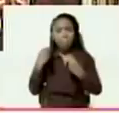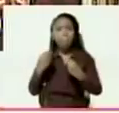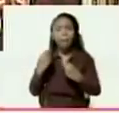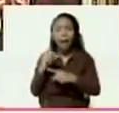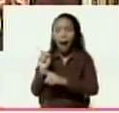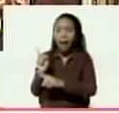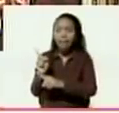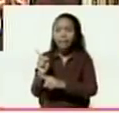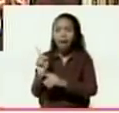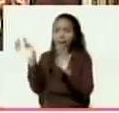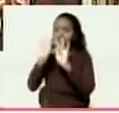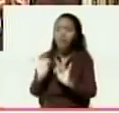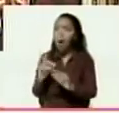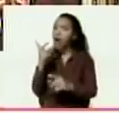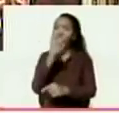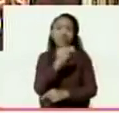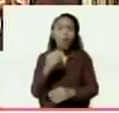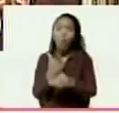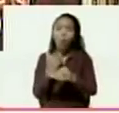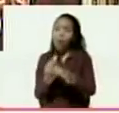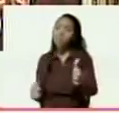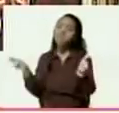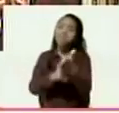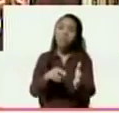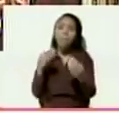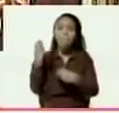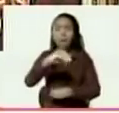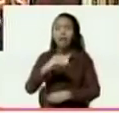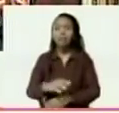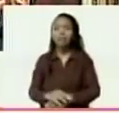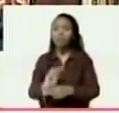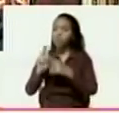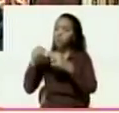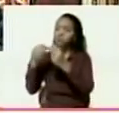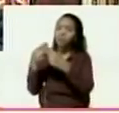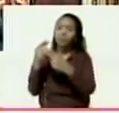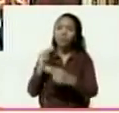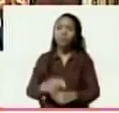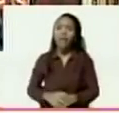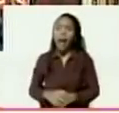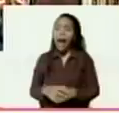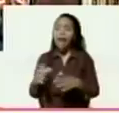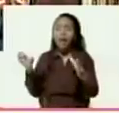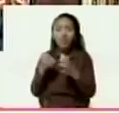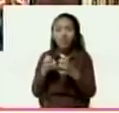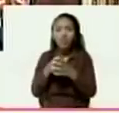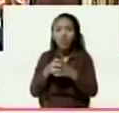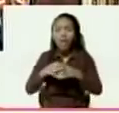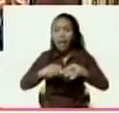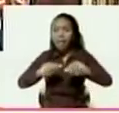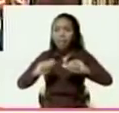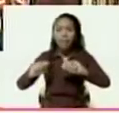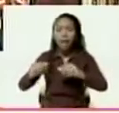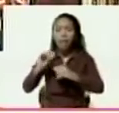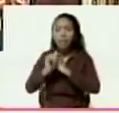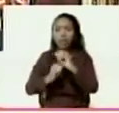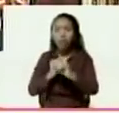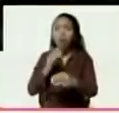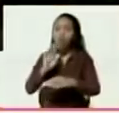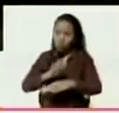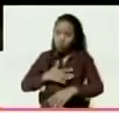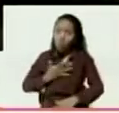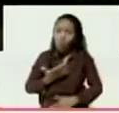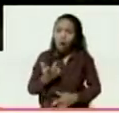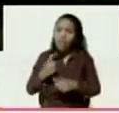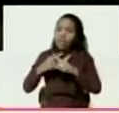este tipo de cosas no se repita más. En el campo de la arena internacional, de la lucha diplomática, puede haber